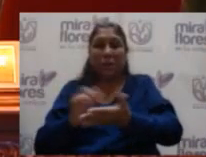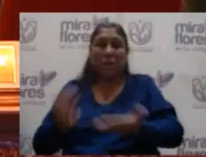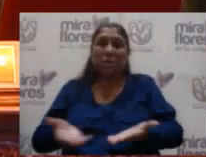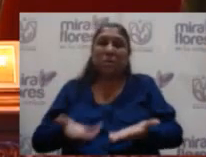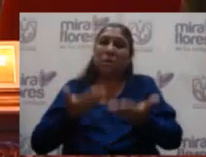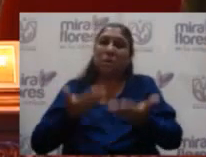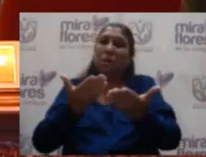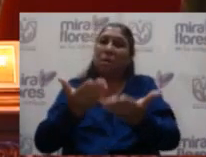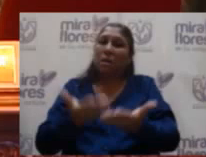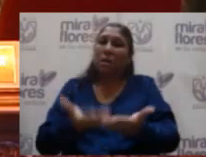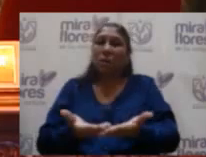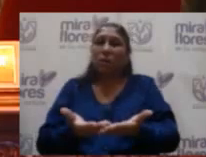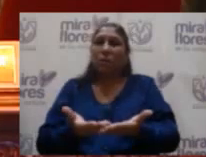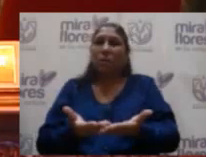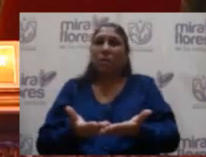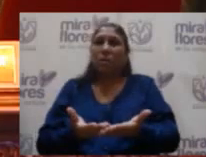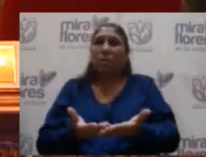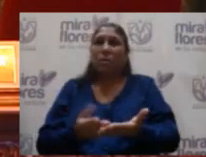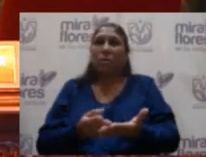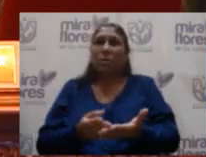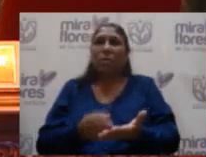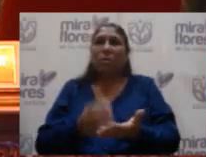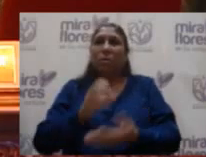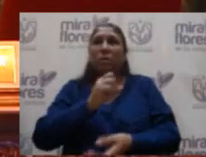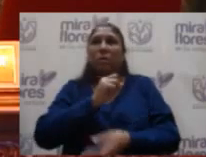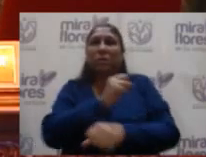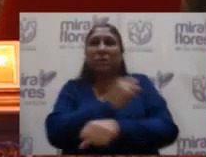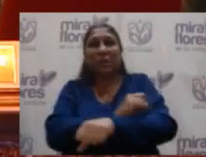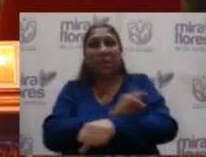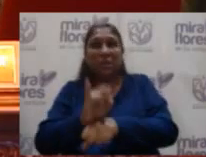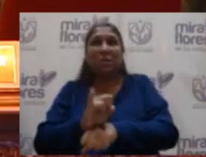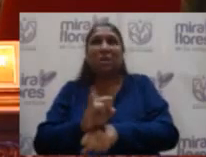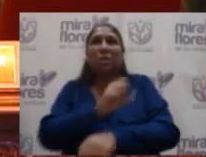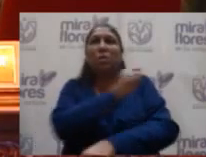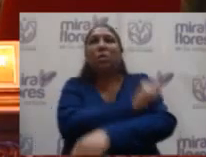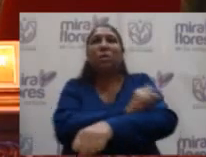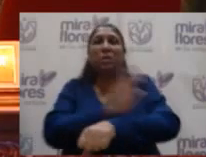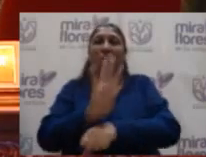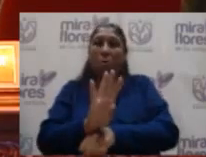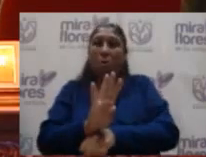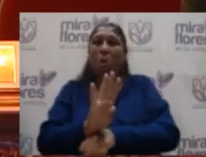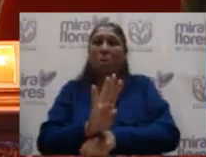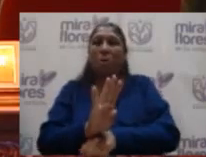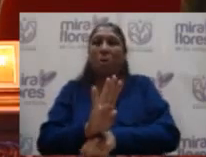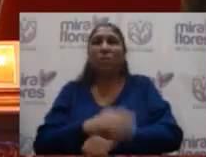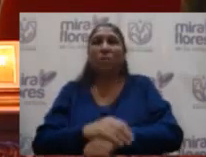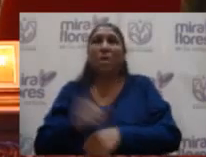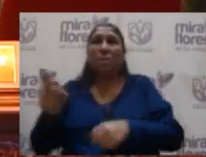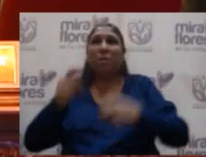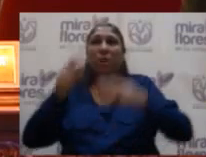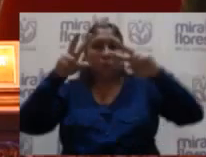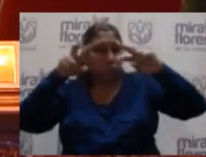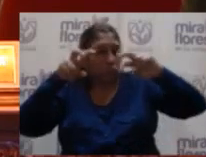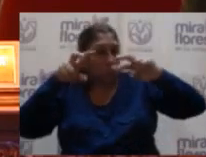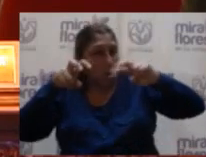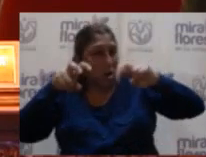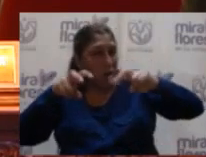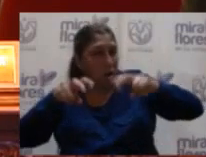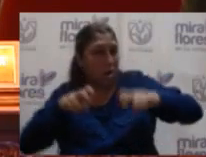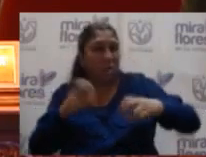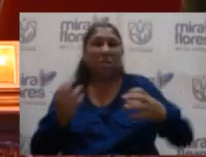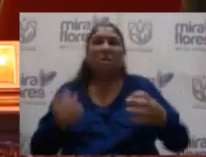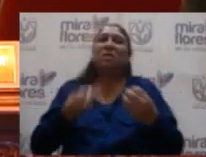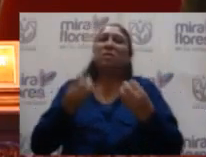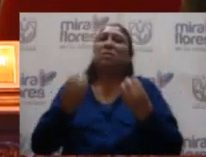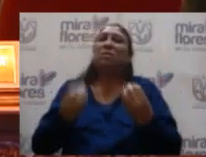con San Isidro, San Borja y la CAF para hacer un análisis de cómo deberían